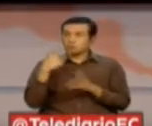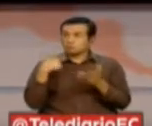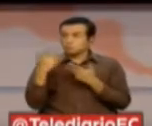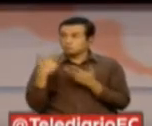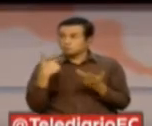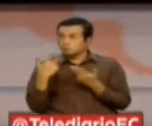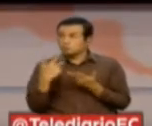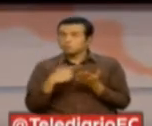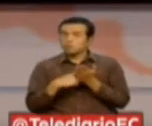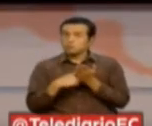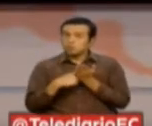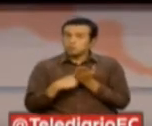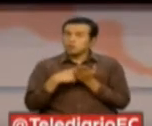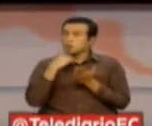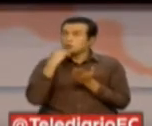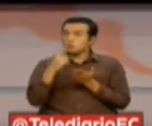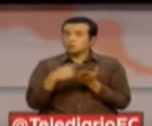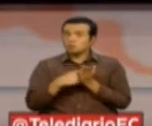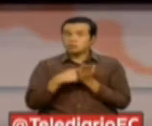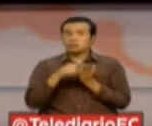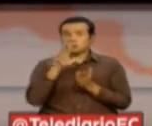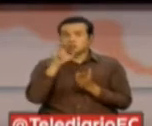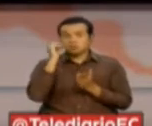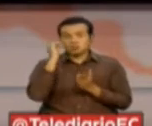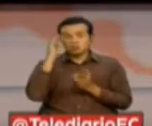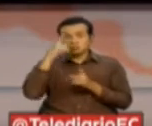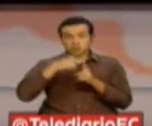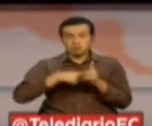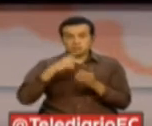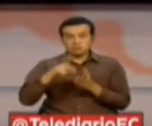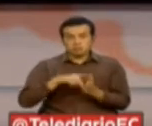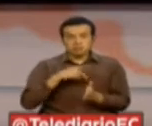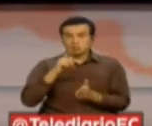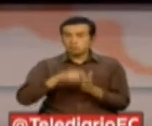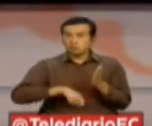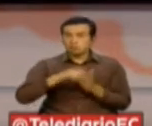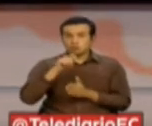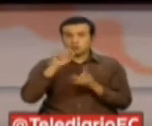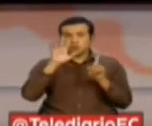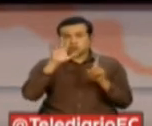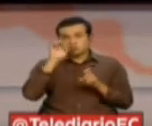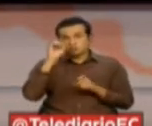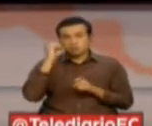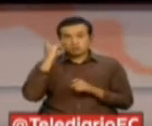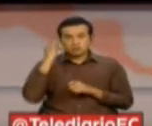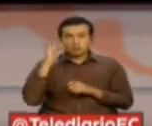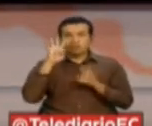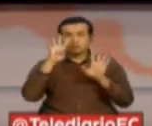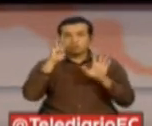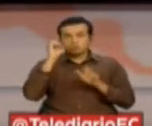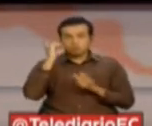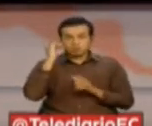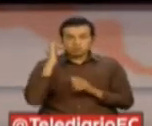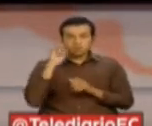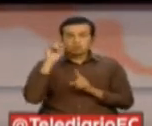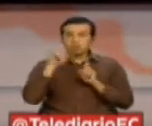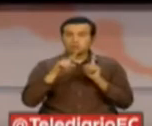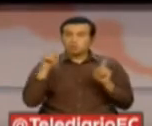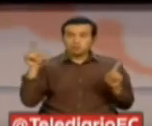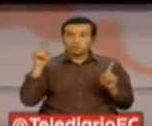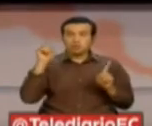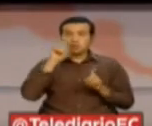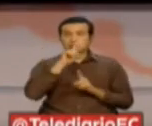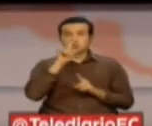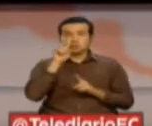negociado algo muy bien le pagan en 30 días pero si no hay contratos que pagan en 60 90 en el peor de los casos